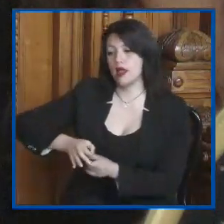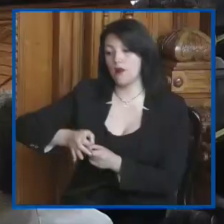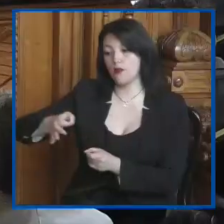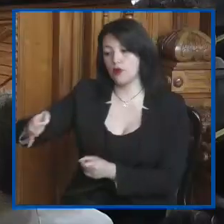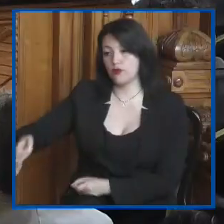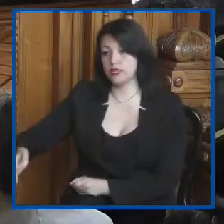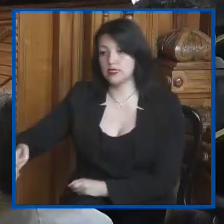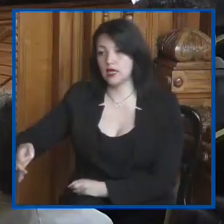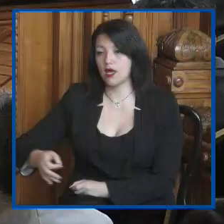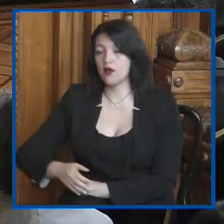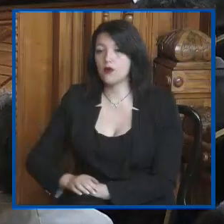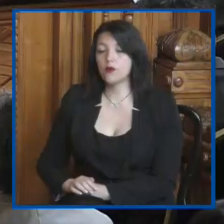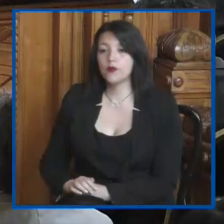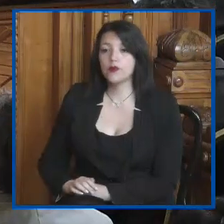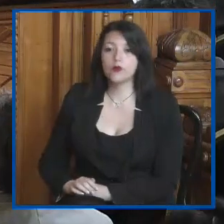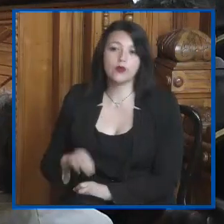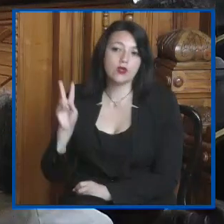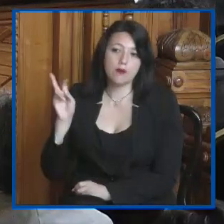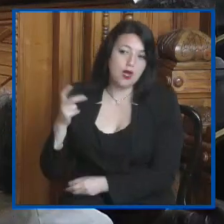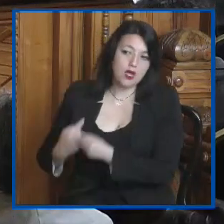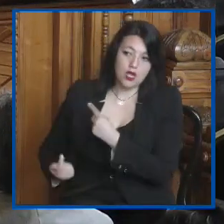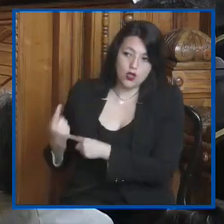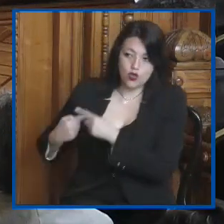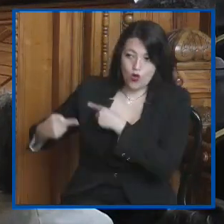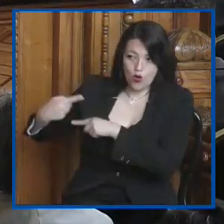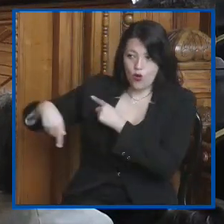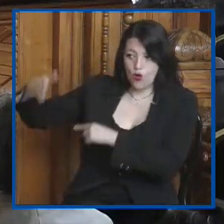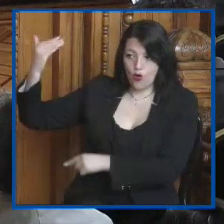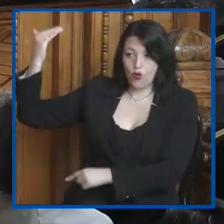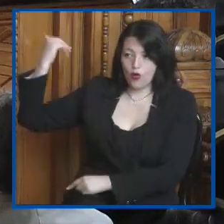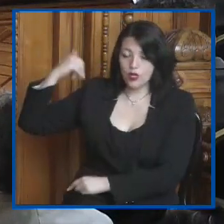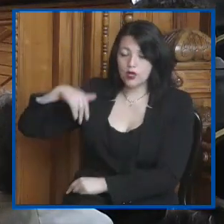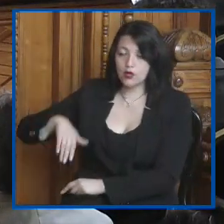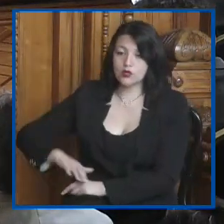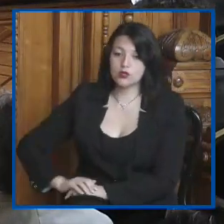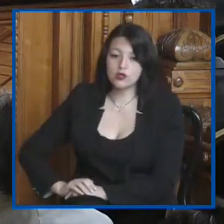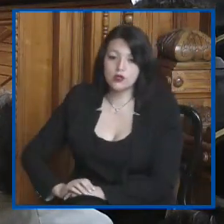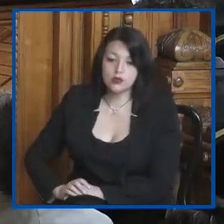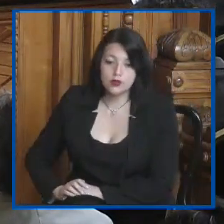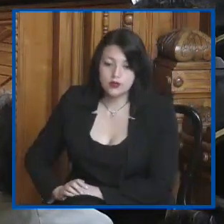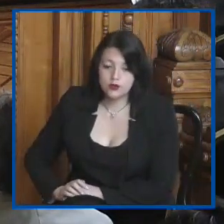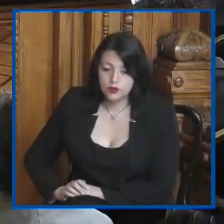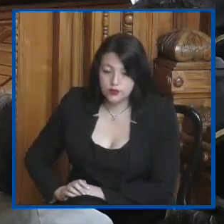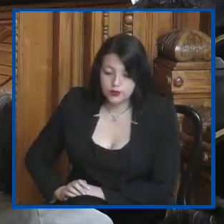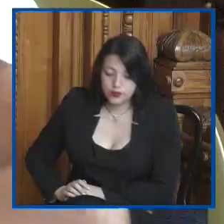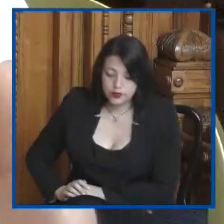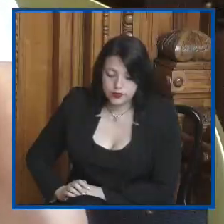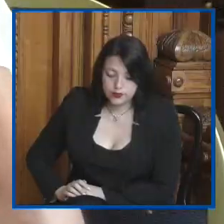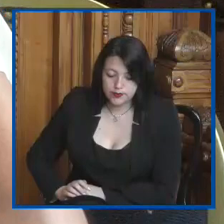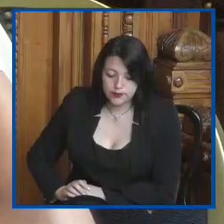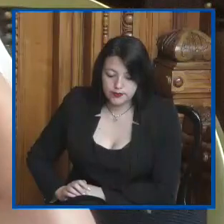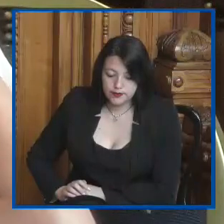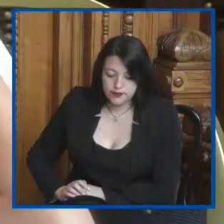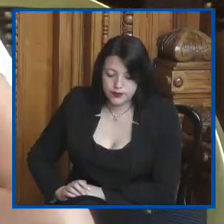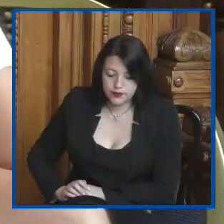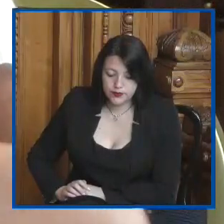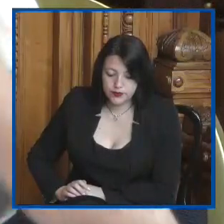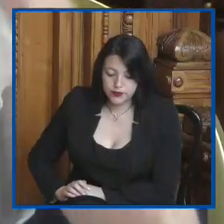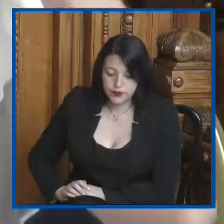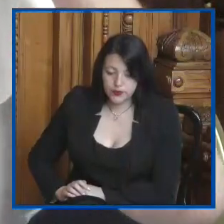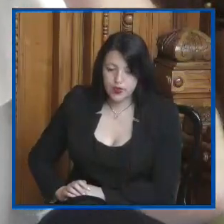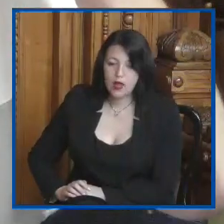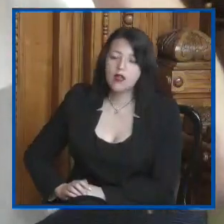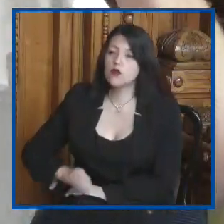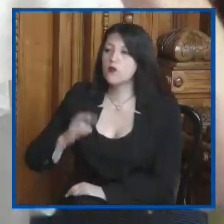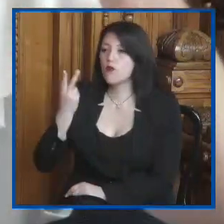JUFEJUS, por una cuestión histórica, no sé bien por qué, pero quedó afuera de esta Junta Federal de Cortes, que también adhirió hace